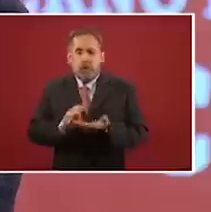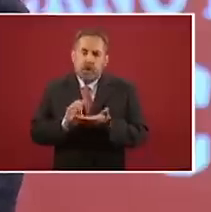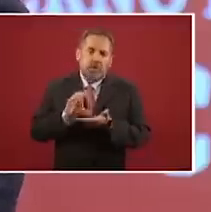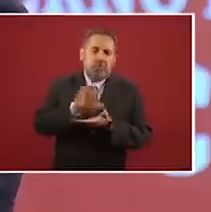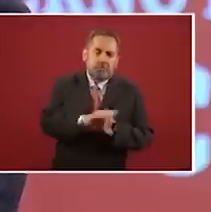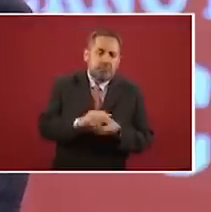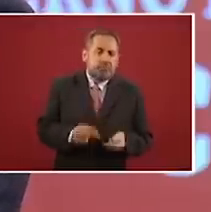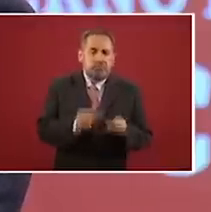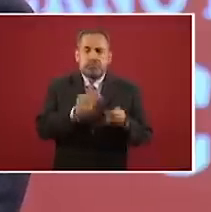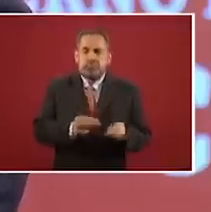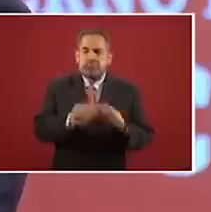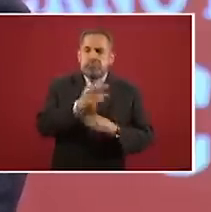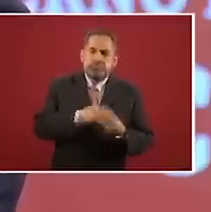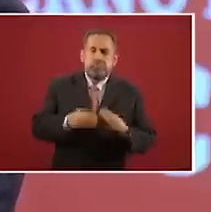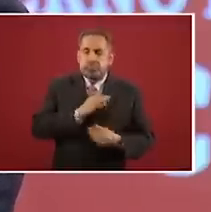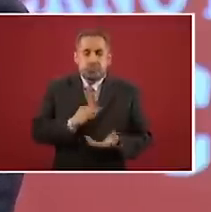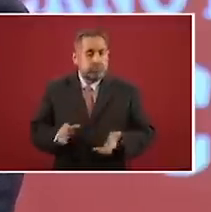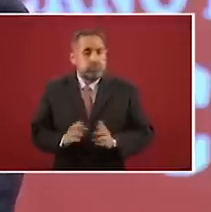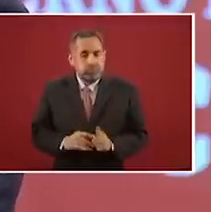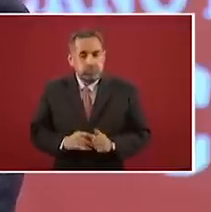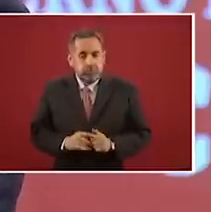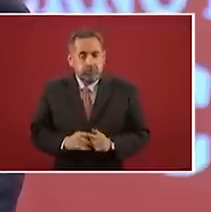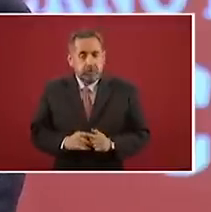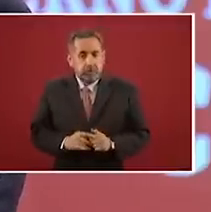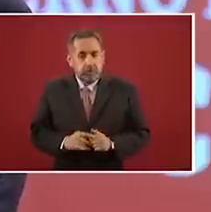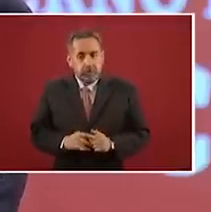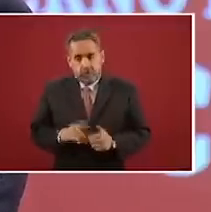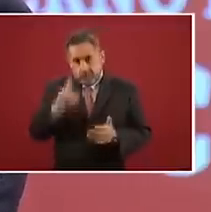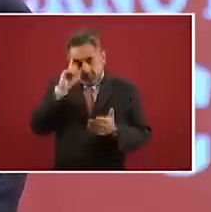Ustedes creo que han estado